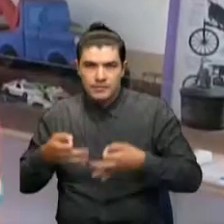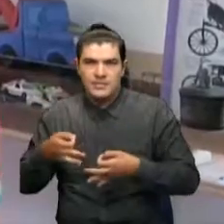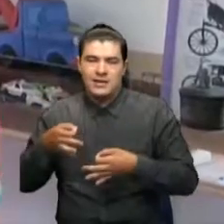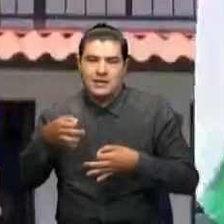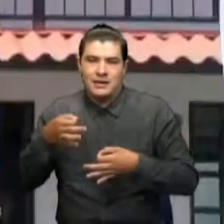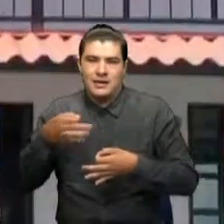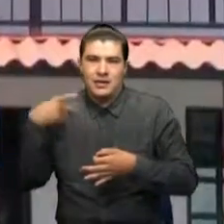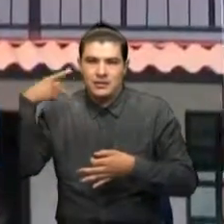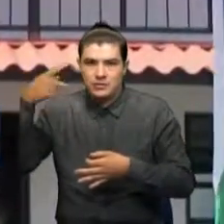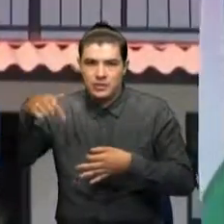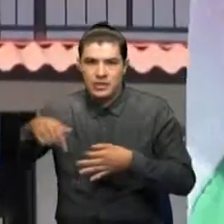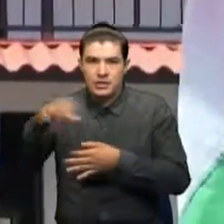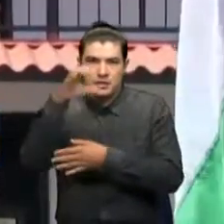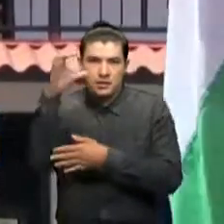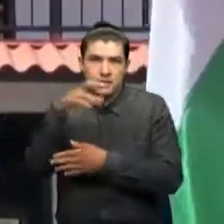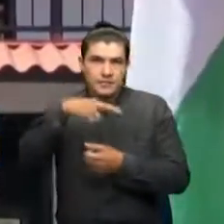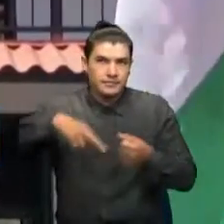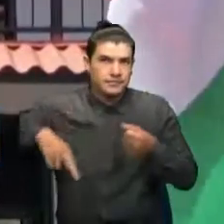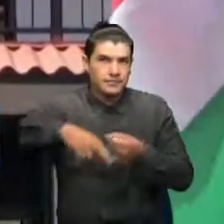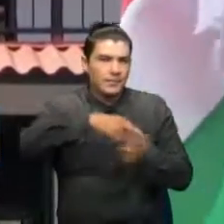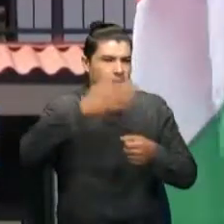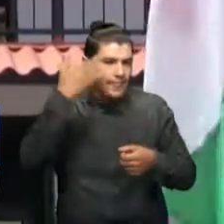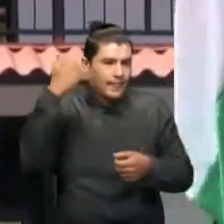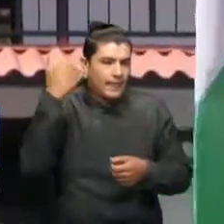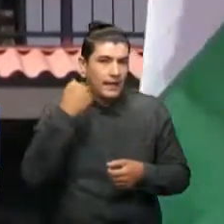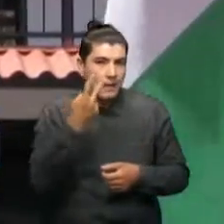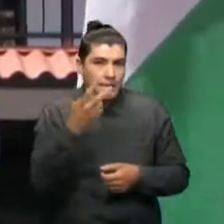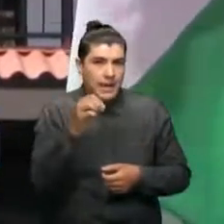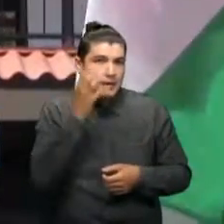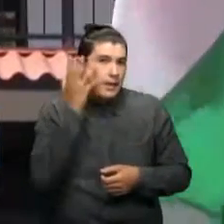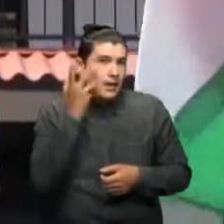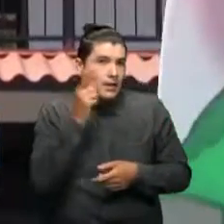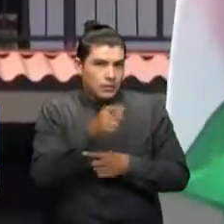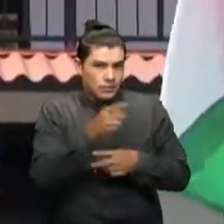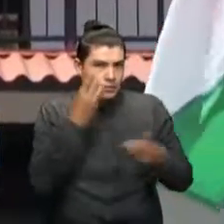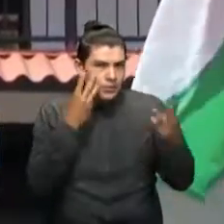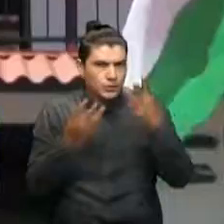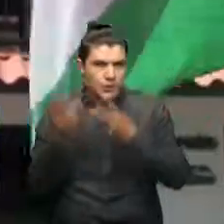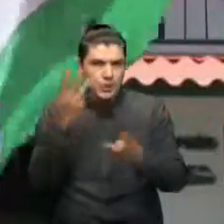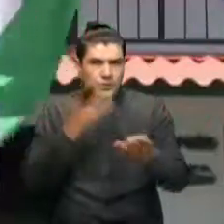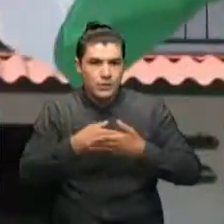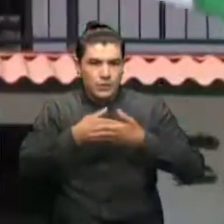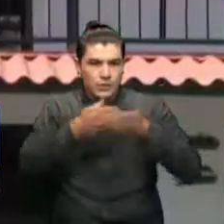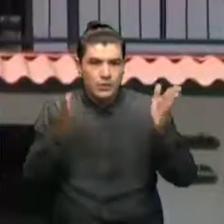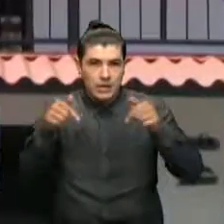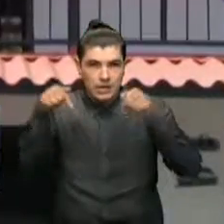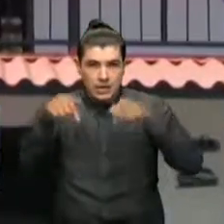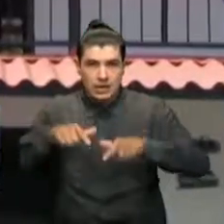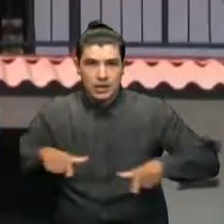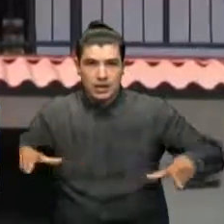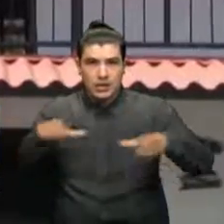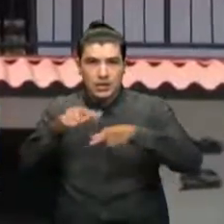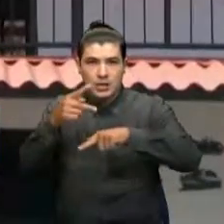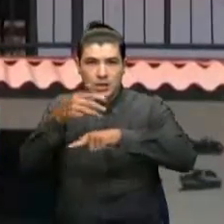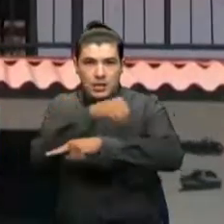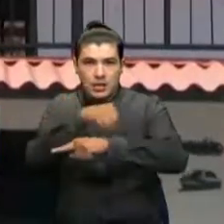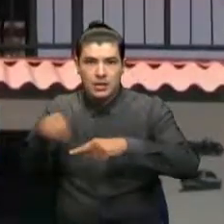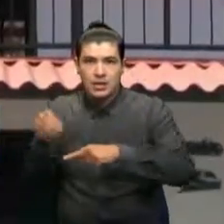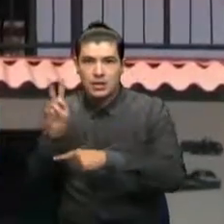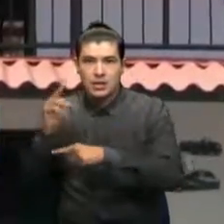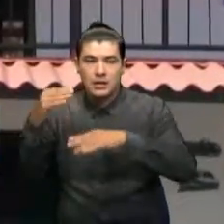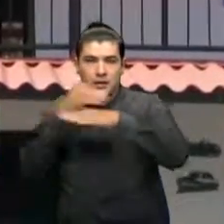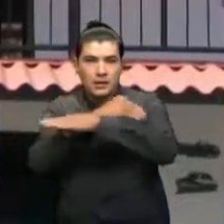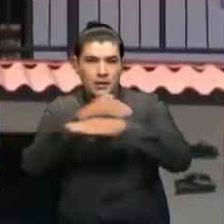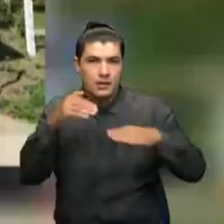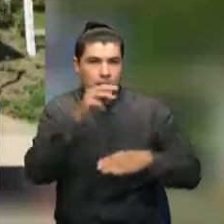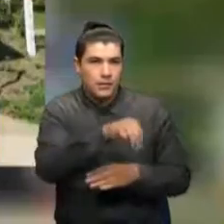de la región. Hace aproximadamente 20 días fue abierto el museo, que está localizado en el kilómetro 2 de la vía